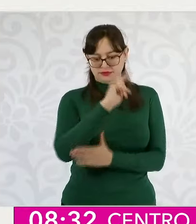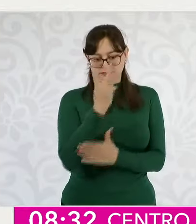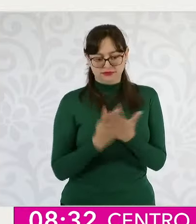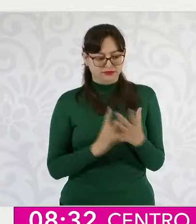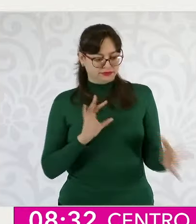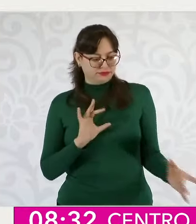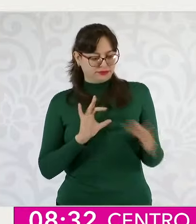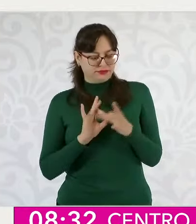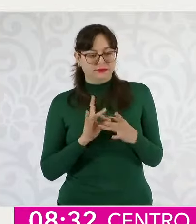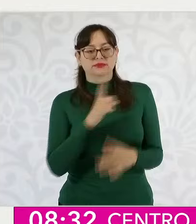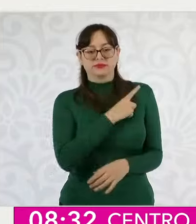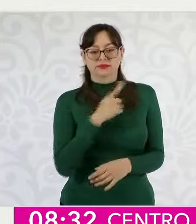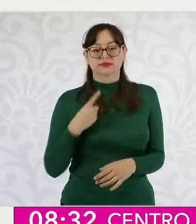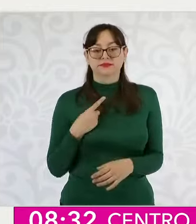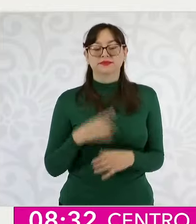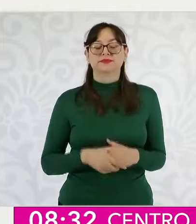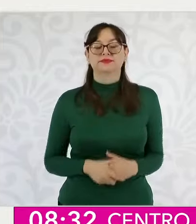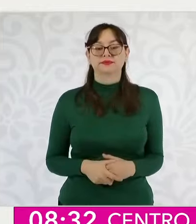haciendo.